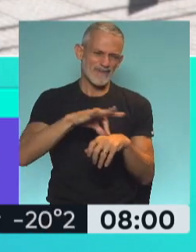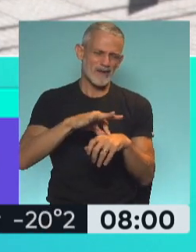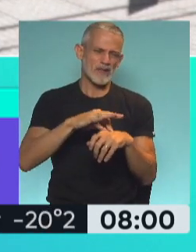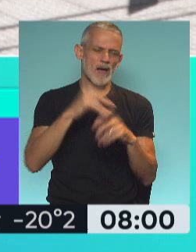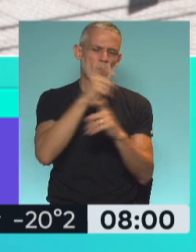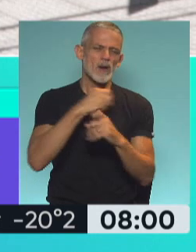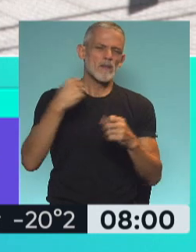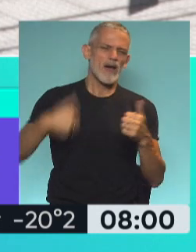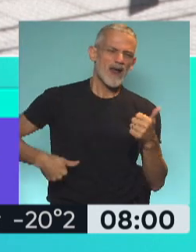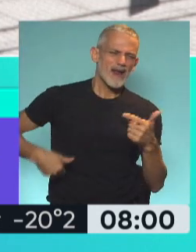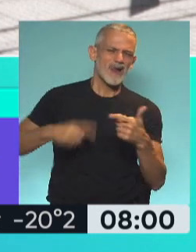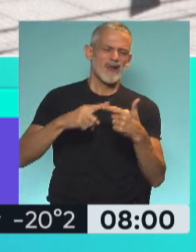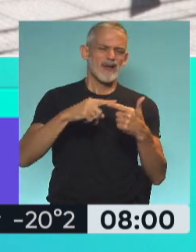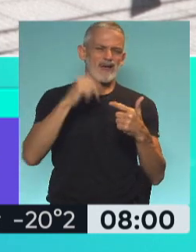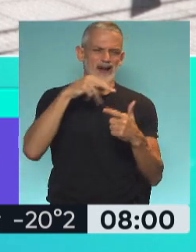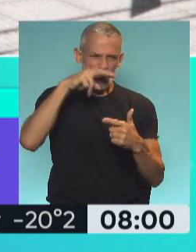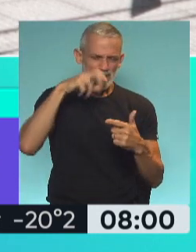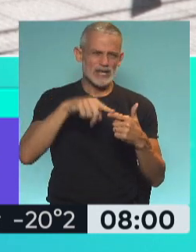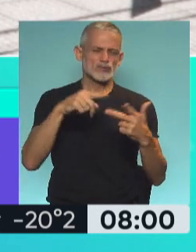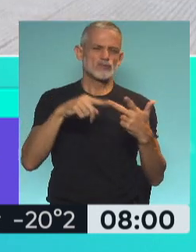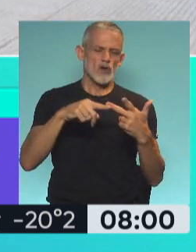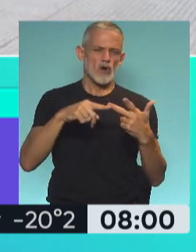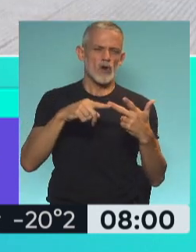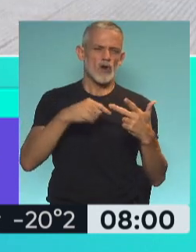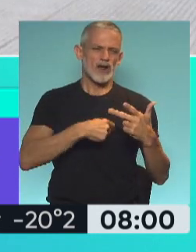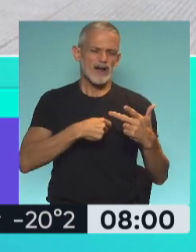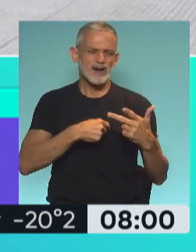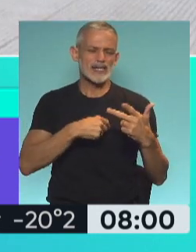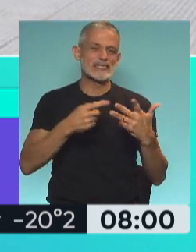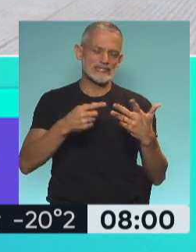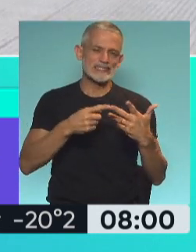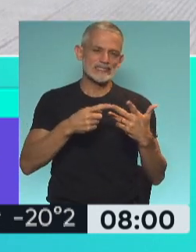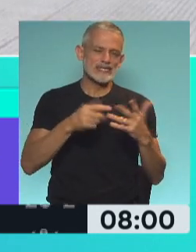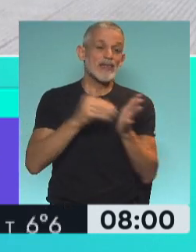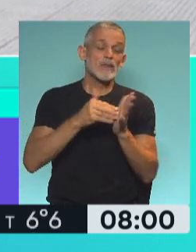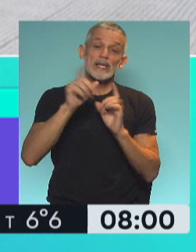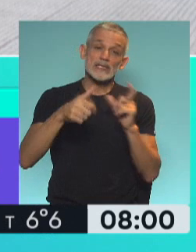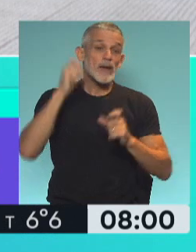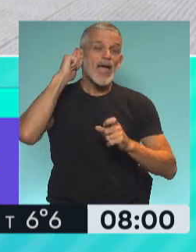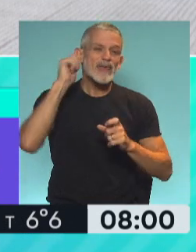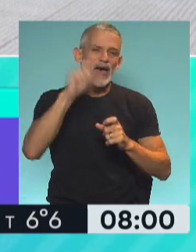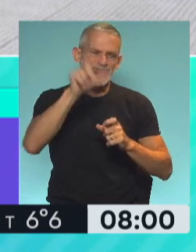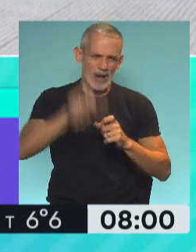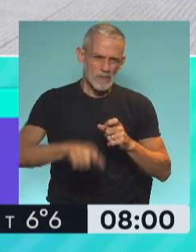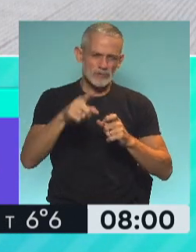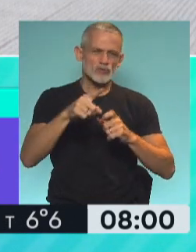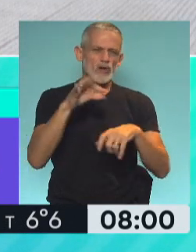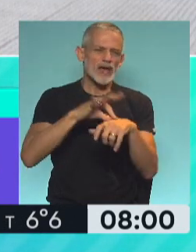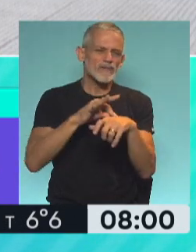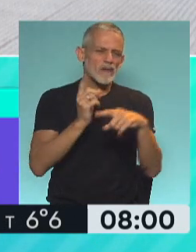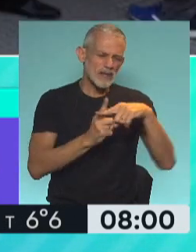renal, predeciblemente también a el paciente, la edad del paciente, las